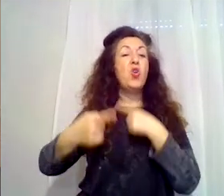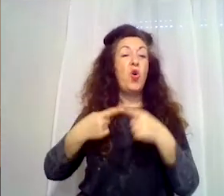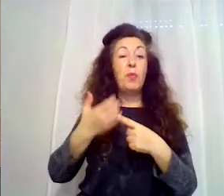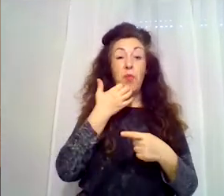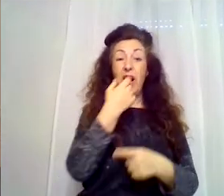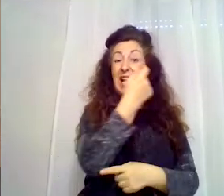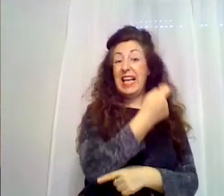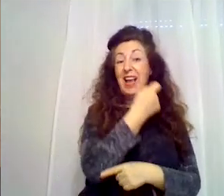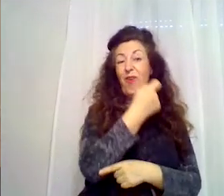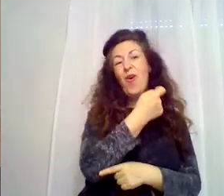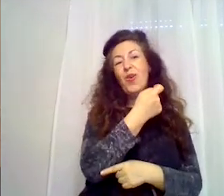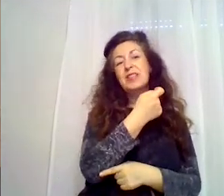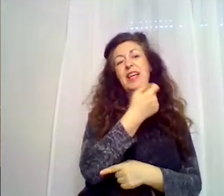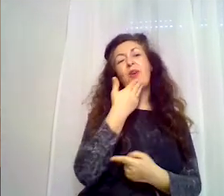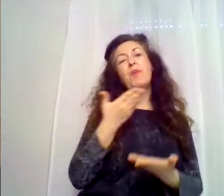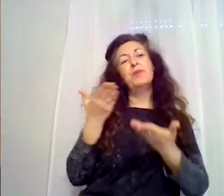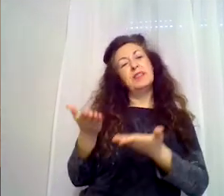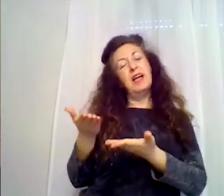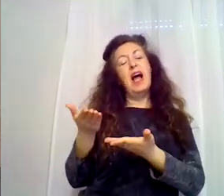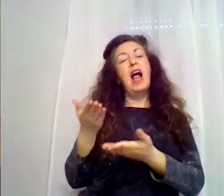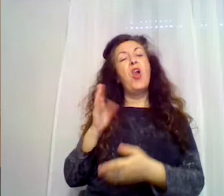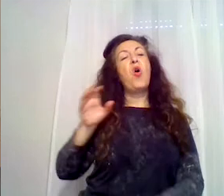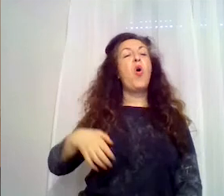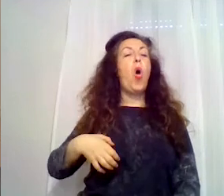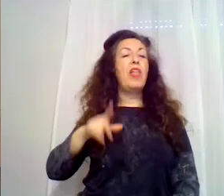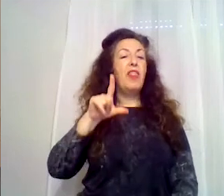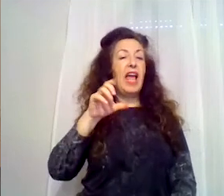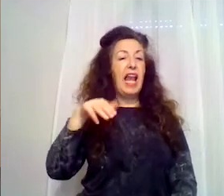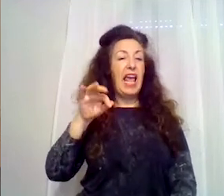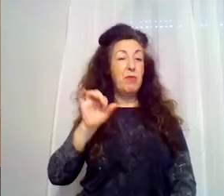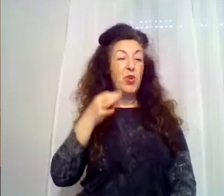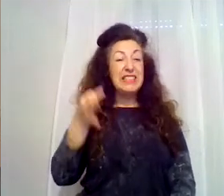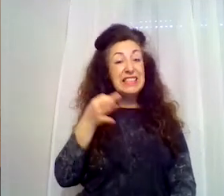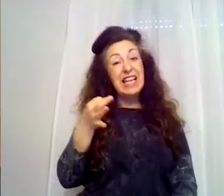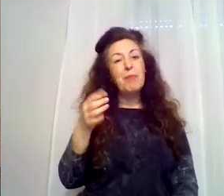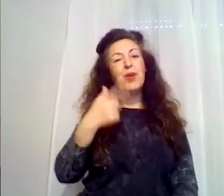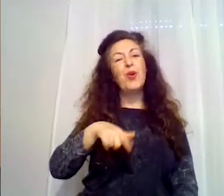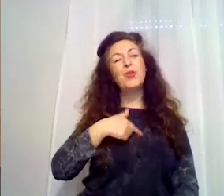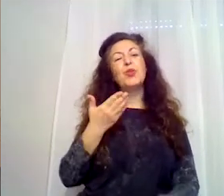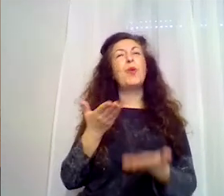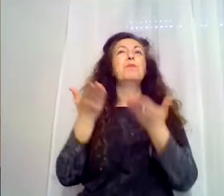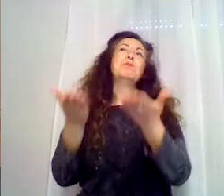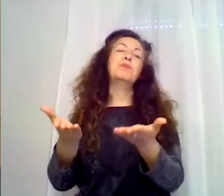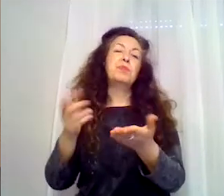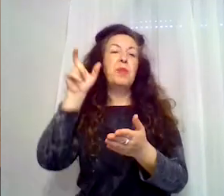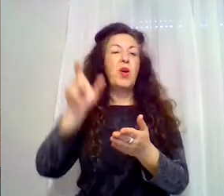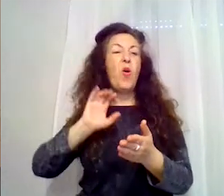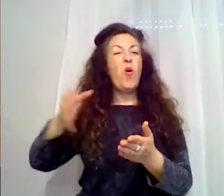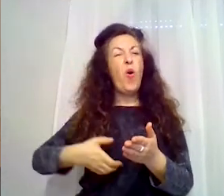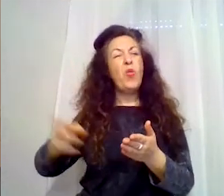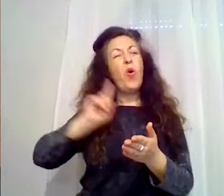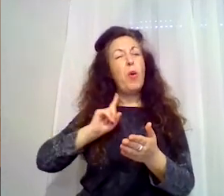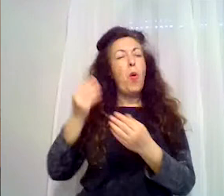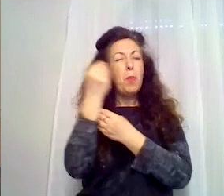una pregunta muy, muy corta, de un detalle que siempre me extraña muchísimo en la biografía de Marlowe, y es qué porcentaje tenía